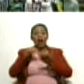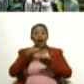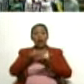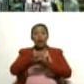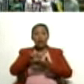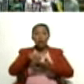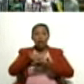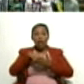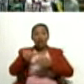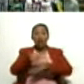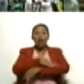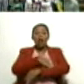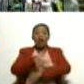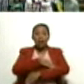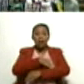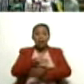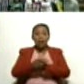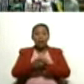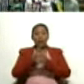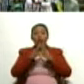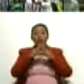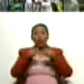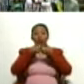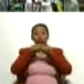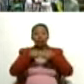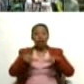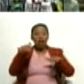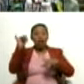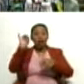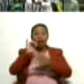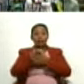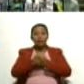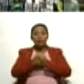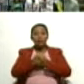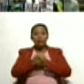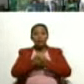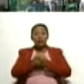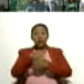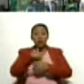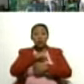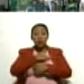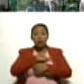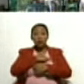calles, todas las estructuras. Y ahí nosotros